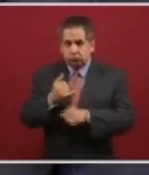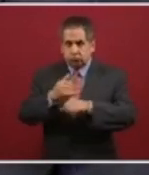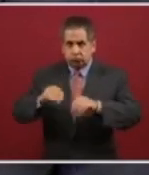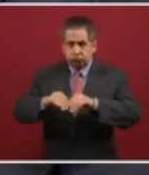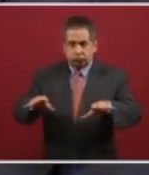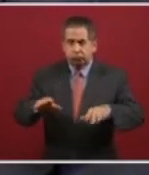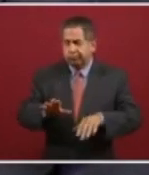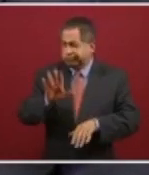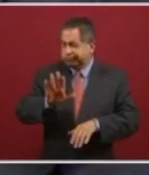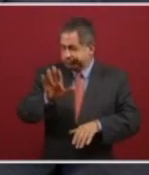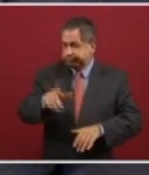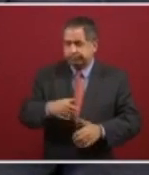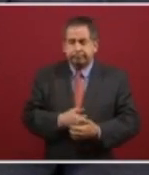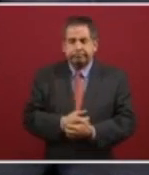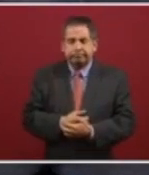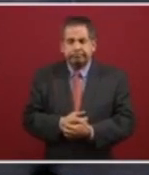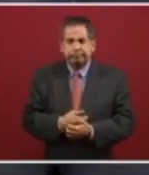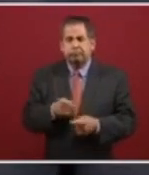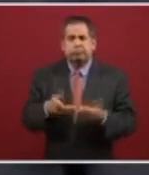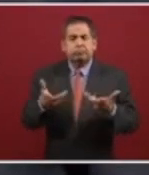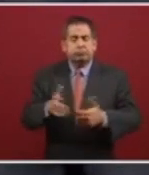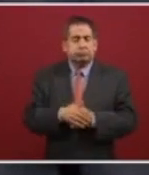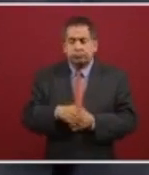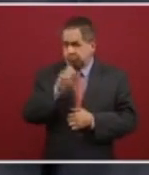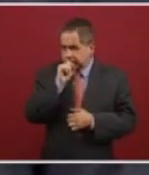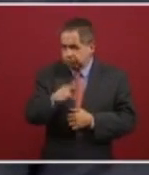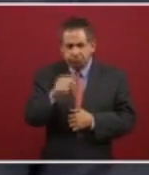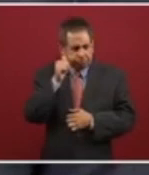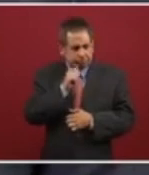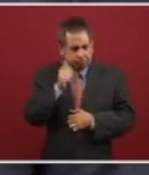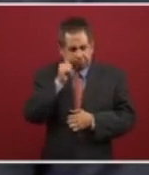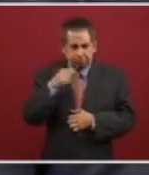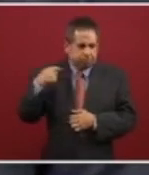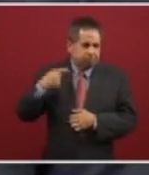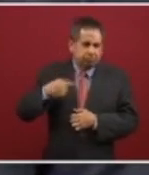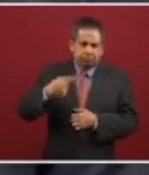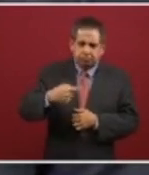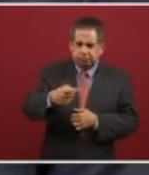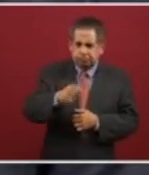información. ¿Y qué se está haciendo? Lo mismo de siempre.